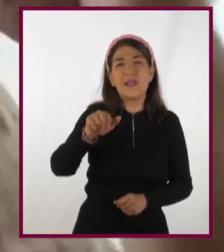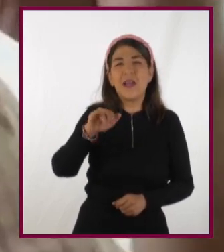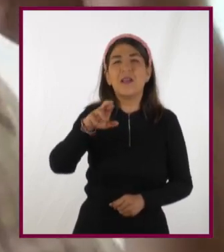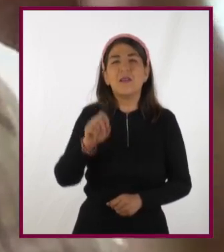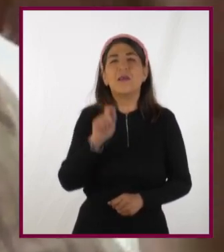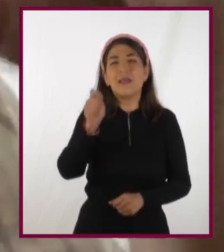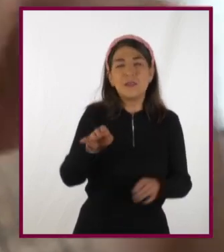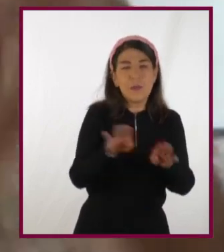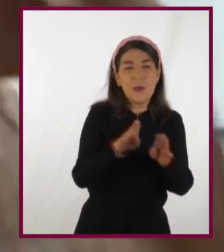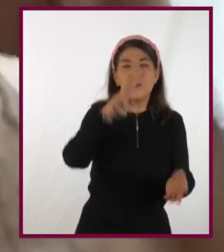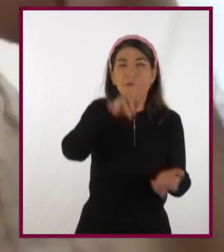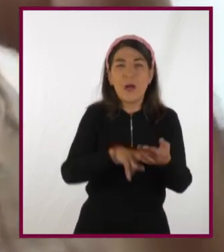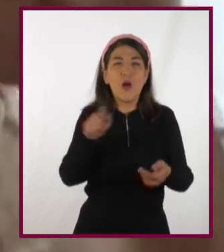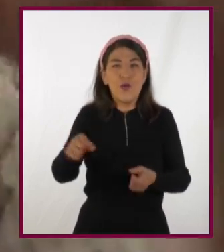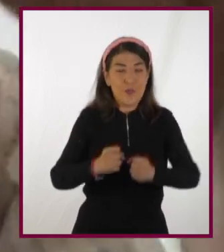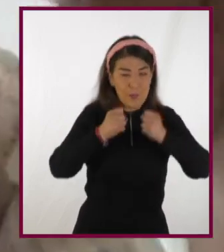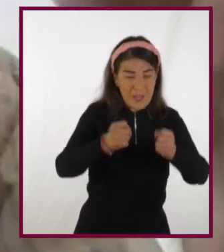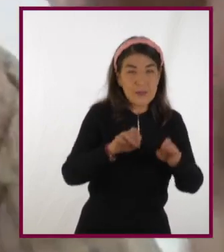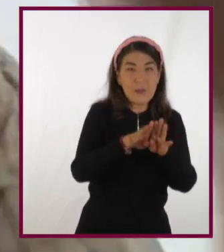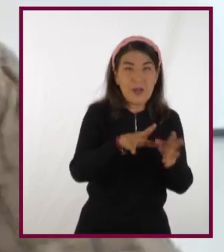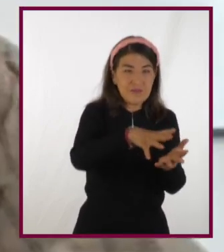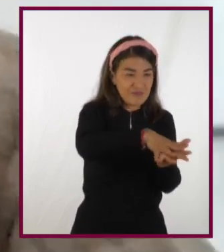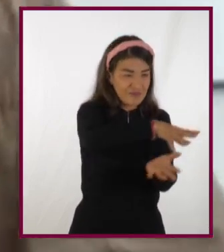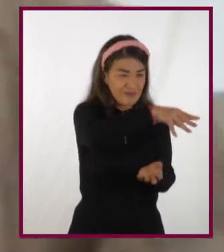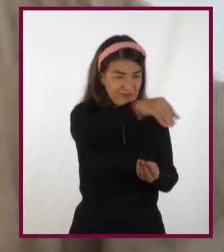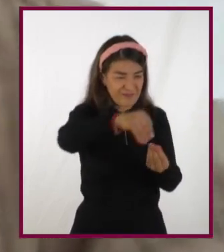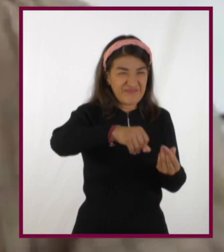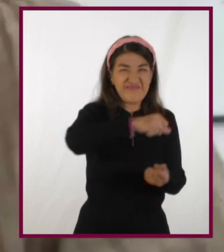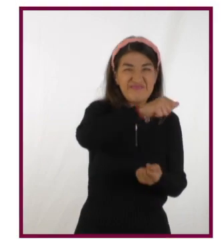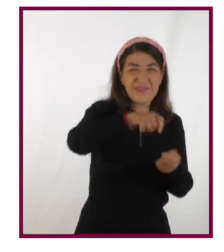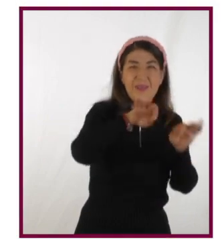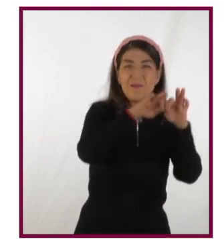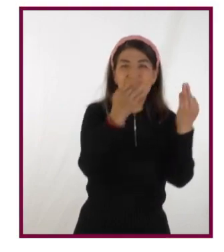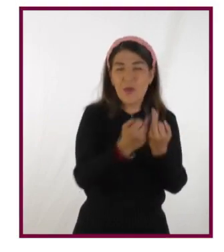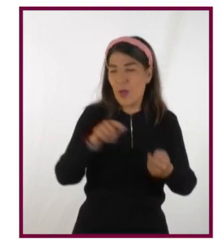de proporcionalidad, ¿no? Las fuerzas deformantes y las fuerzas